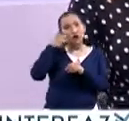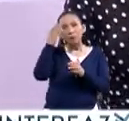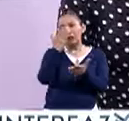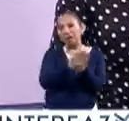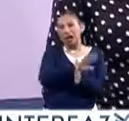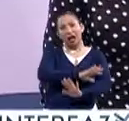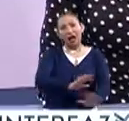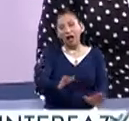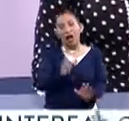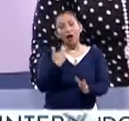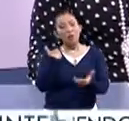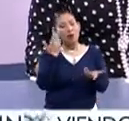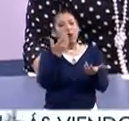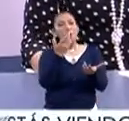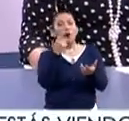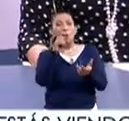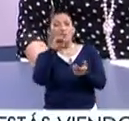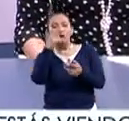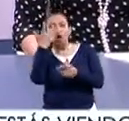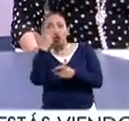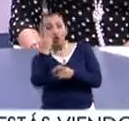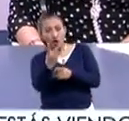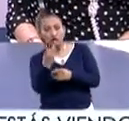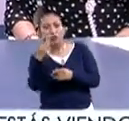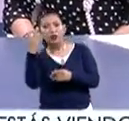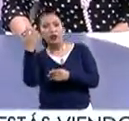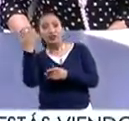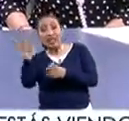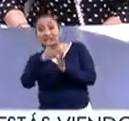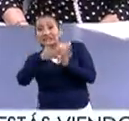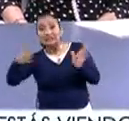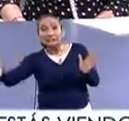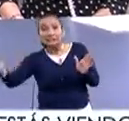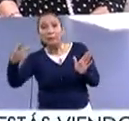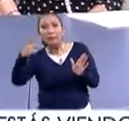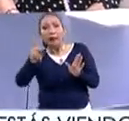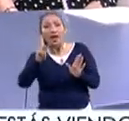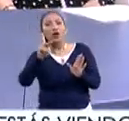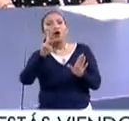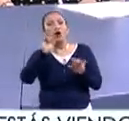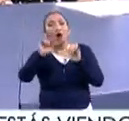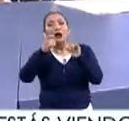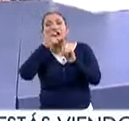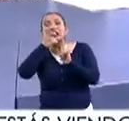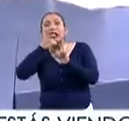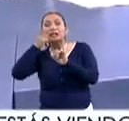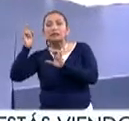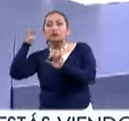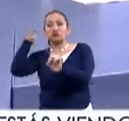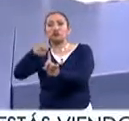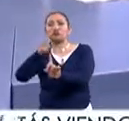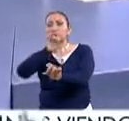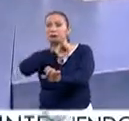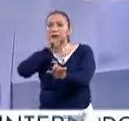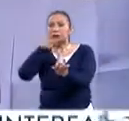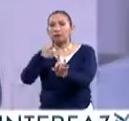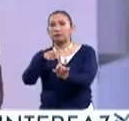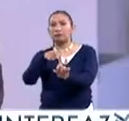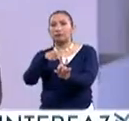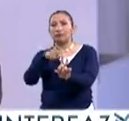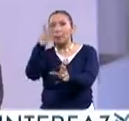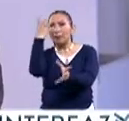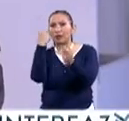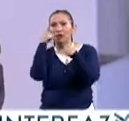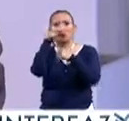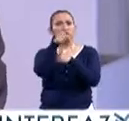quedarnos ahí atrás sacar el módulo 2 sacar 10 módulos pero sobre todo irnos al inglés de propósito específico para que